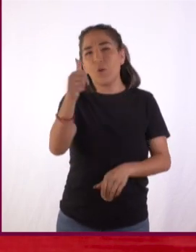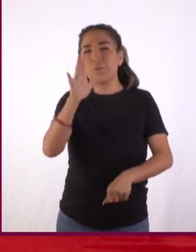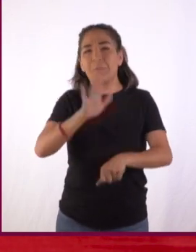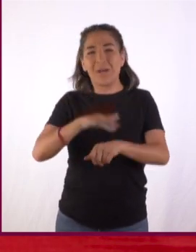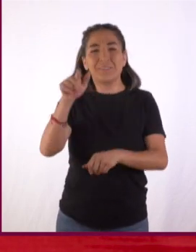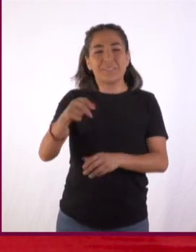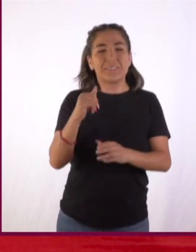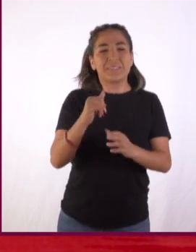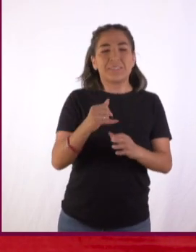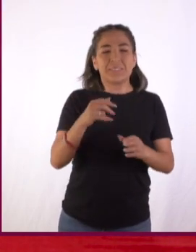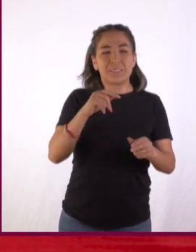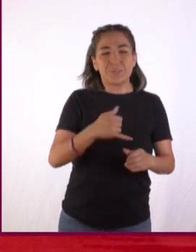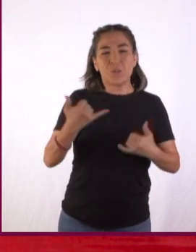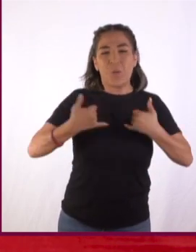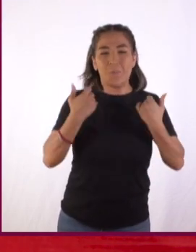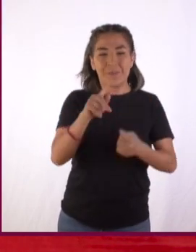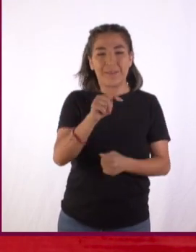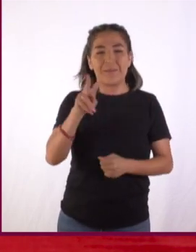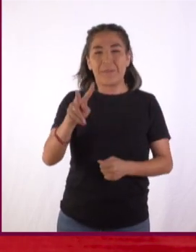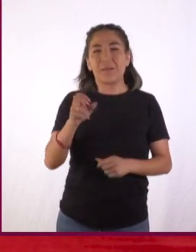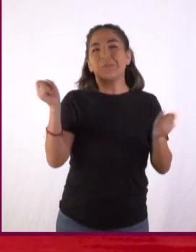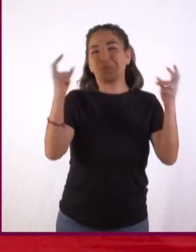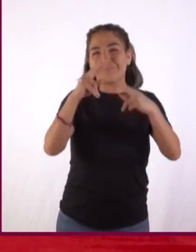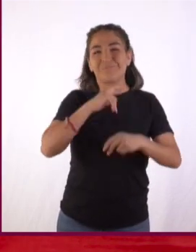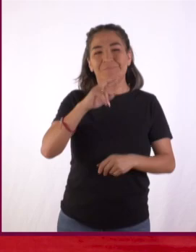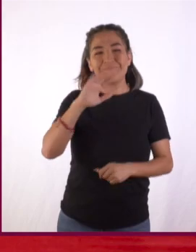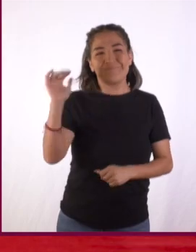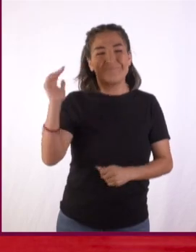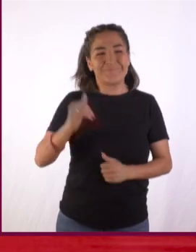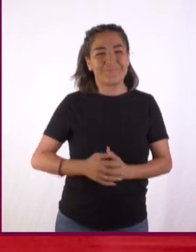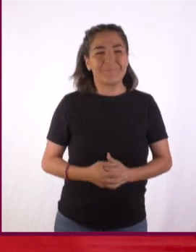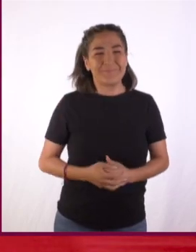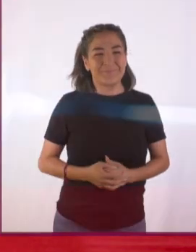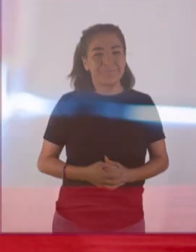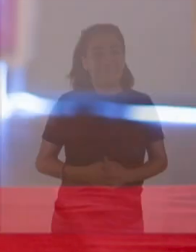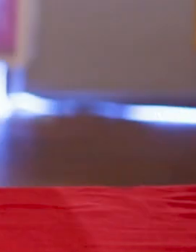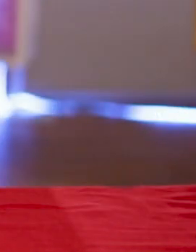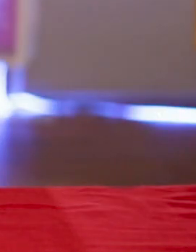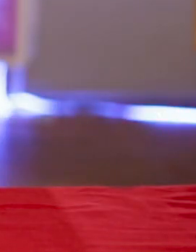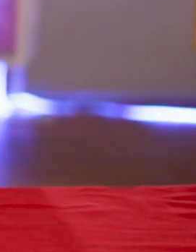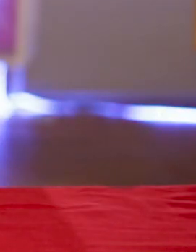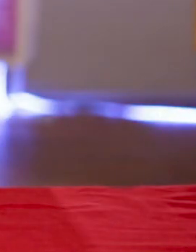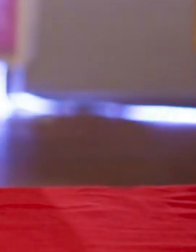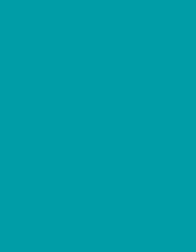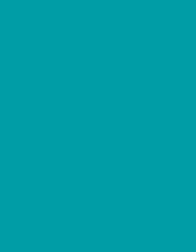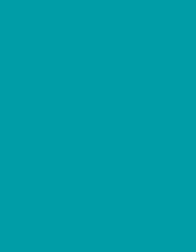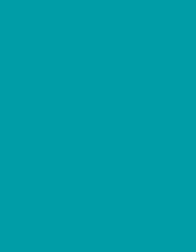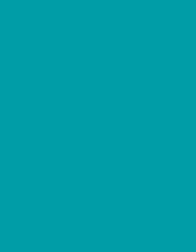contenido y visitar otros más en nuestra página oficial y en YouTube. Nos vemos pronto. Adiós.